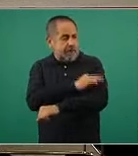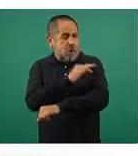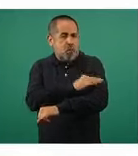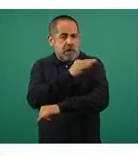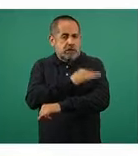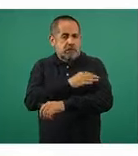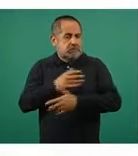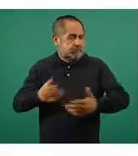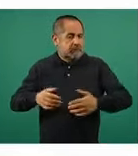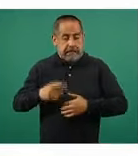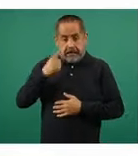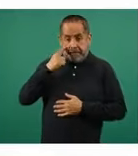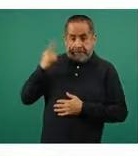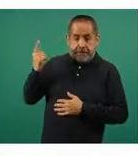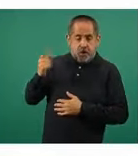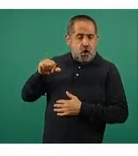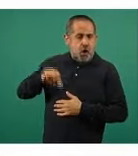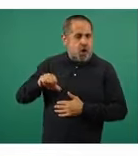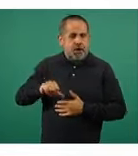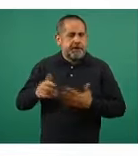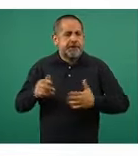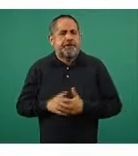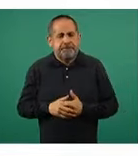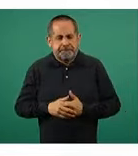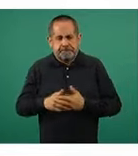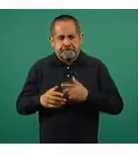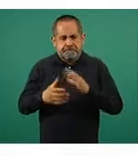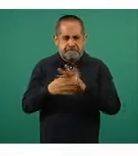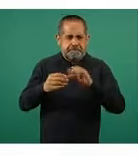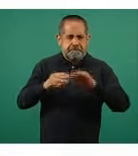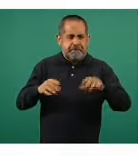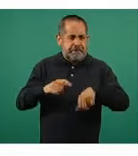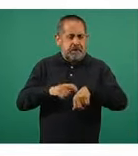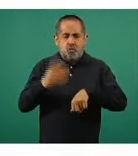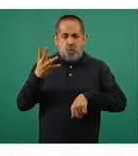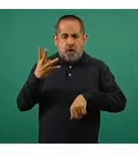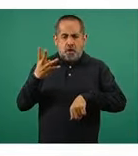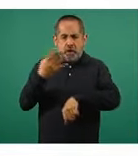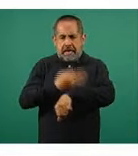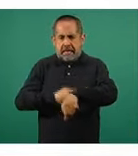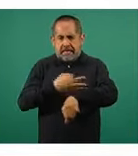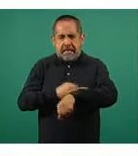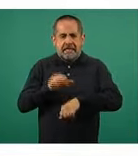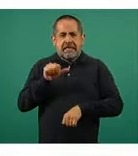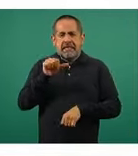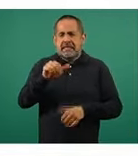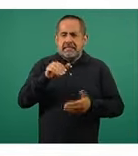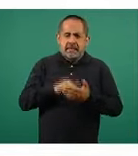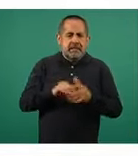ver en pantallas, el día de hoy se ha reportado al corte de las 4 de la tarde